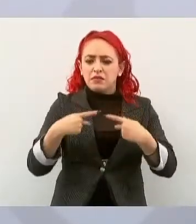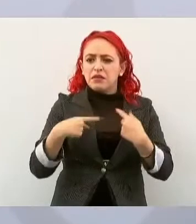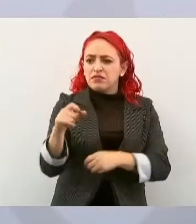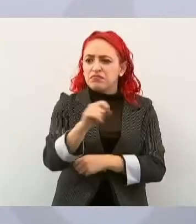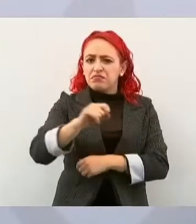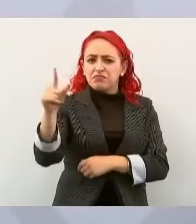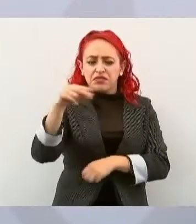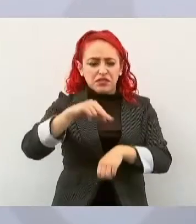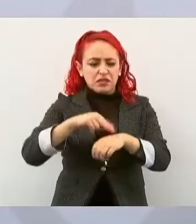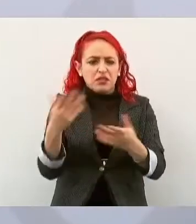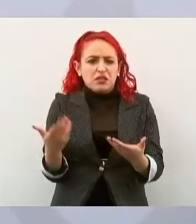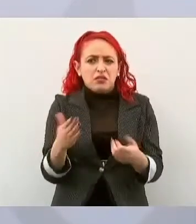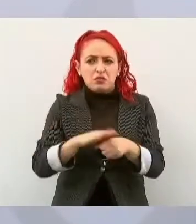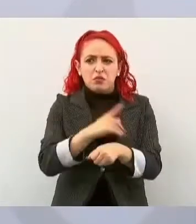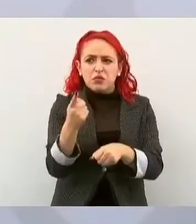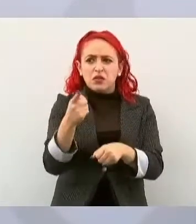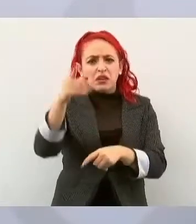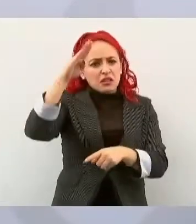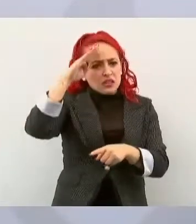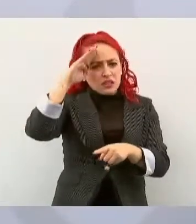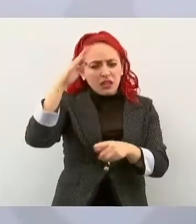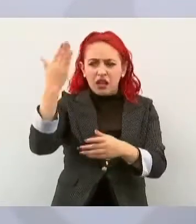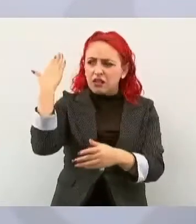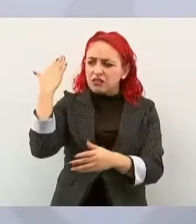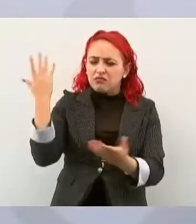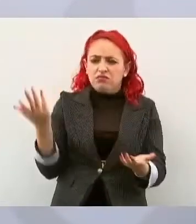especialistas, porque se pensaba